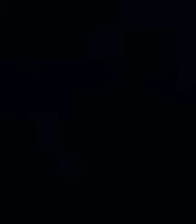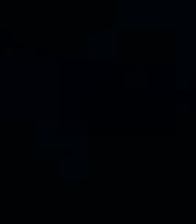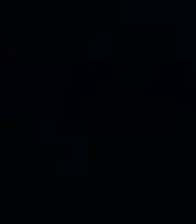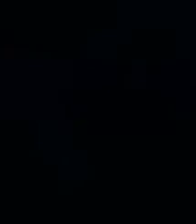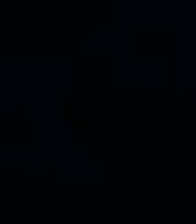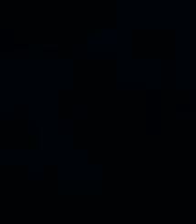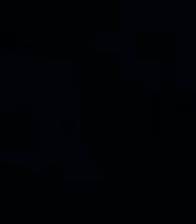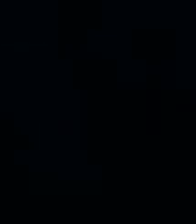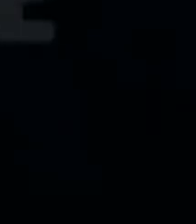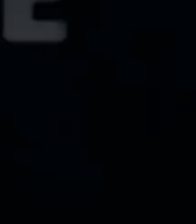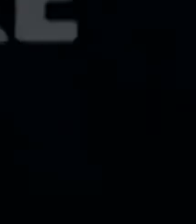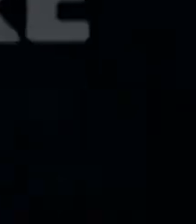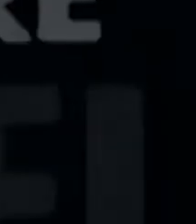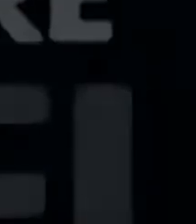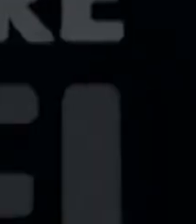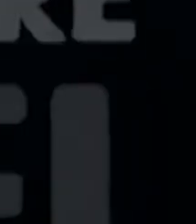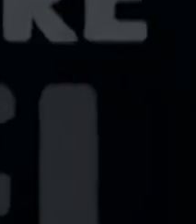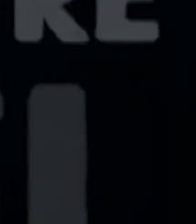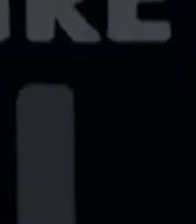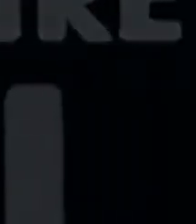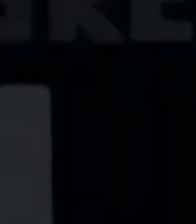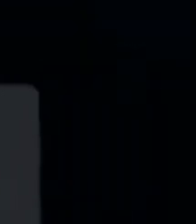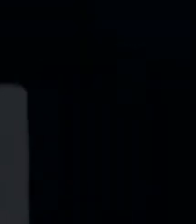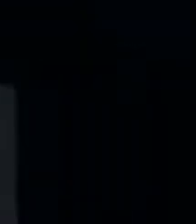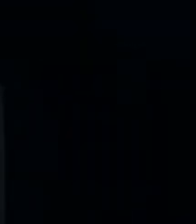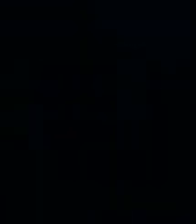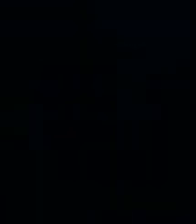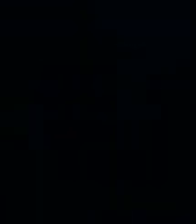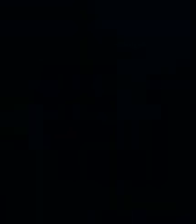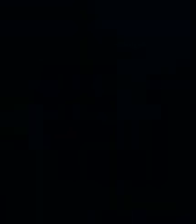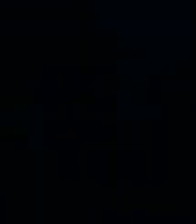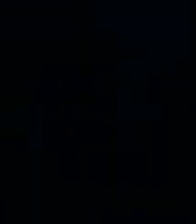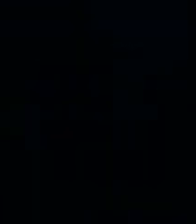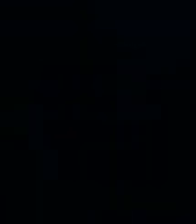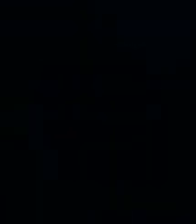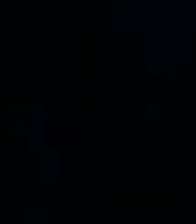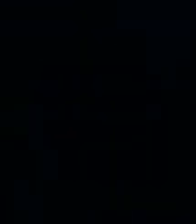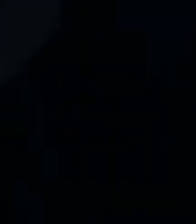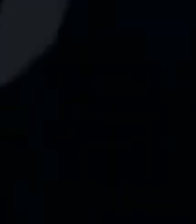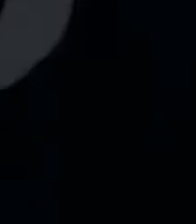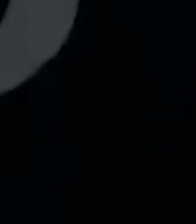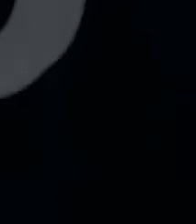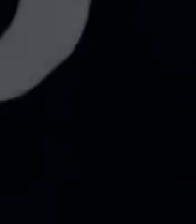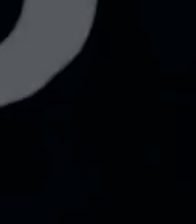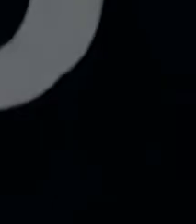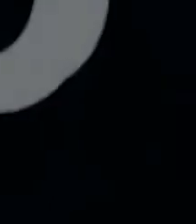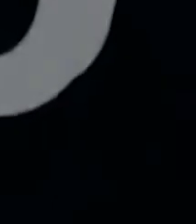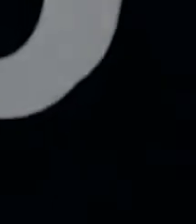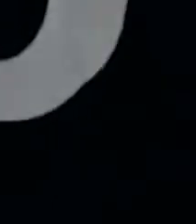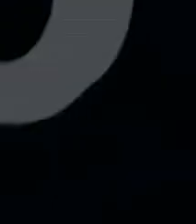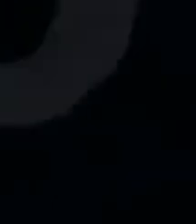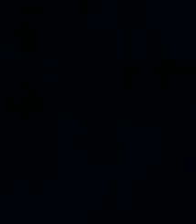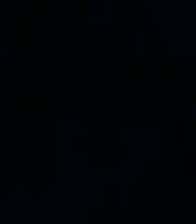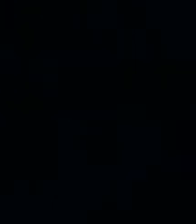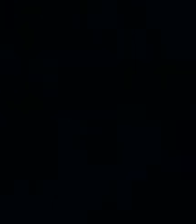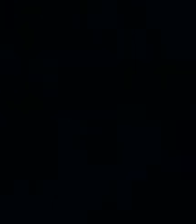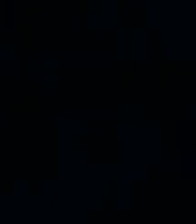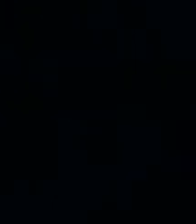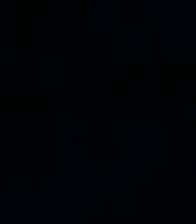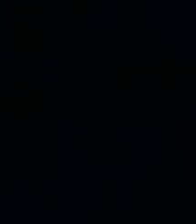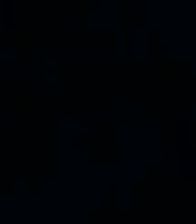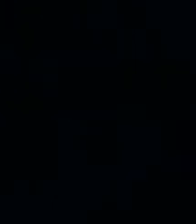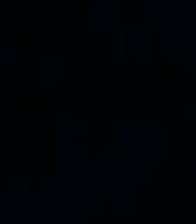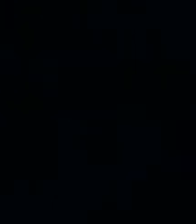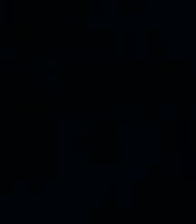Me niego rotundamente a negar mi voz, mi sangre y mi piel. Y me niego rotundamente a dejar de ser yo, a dejar